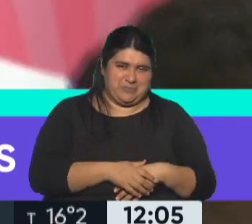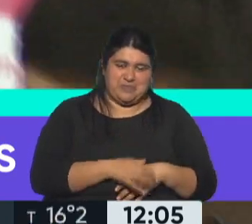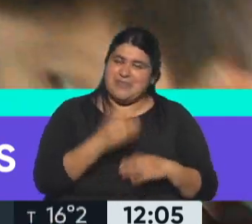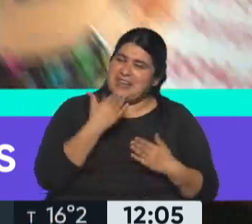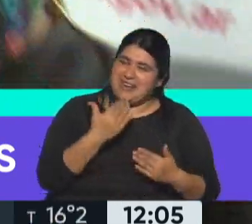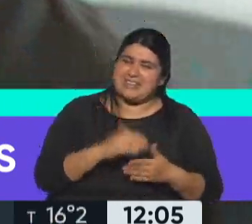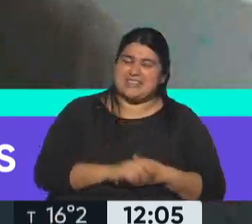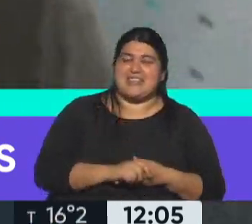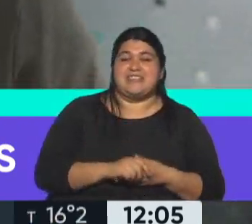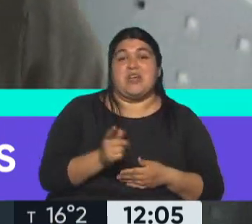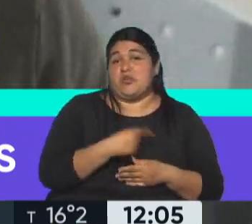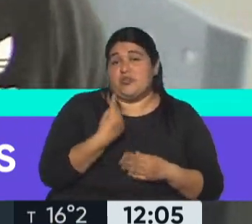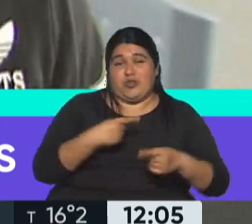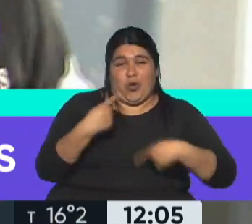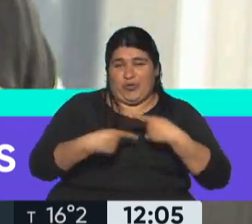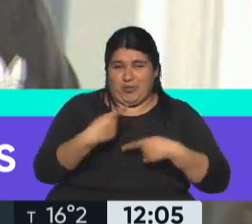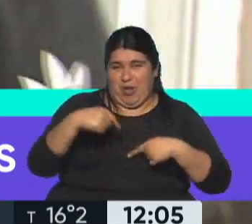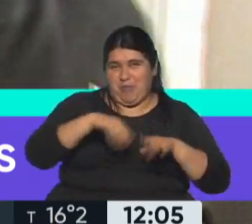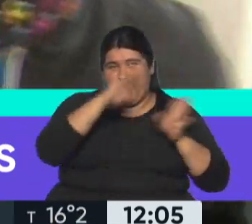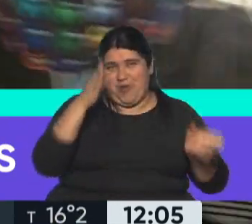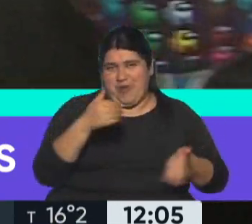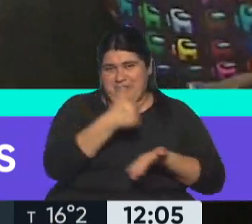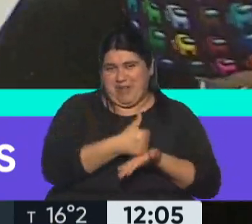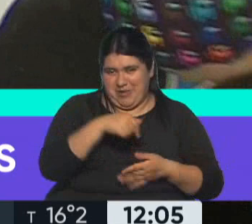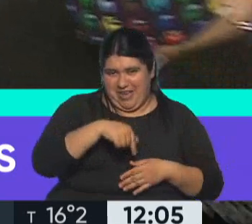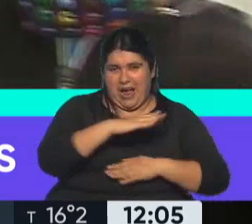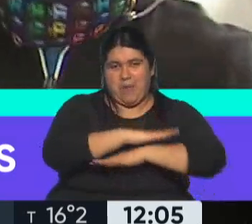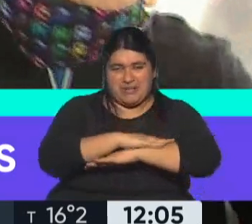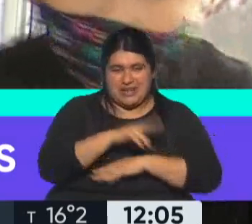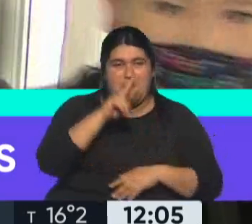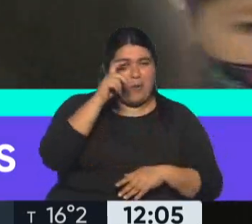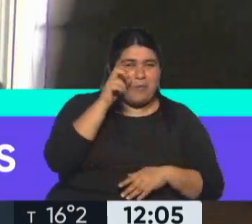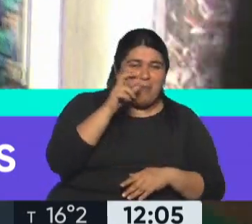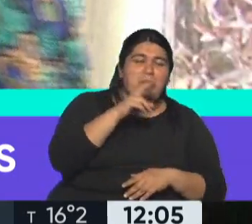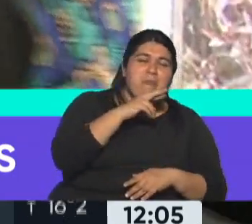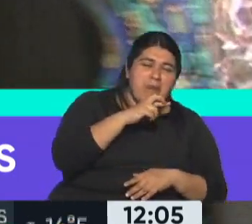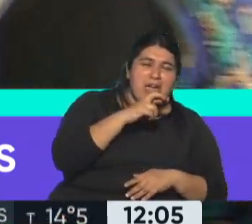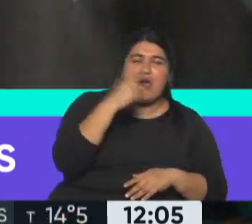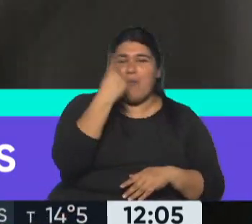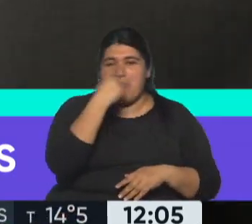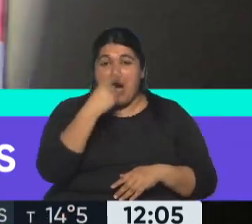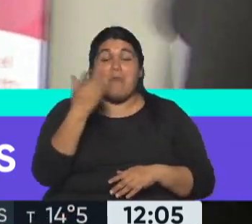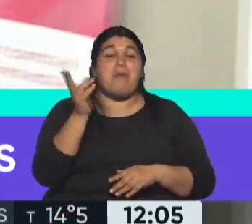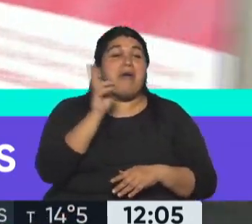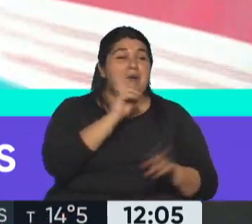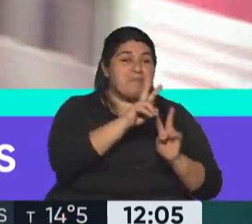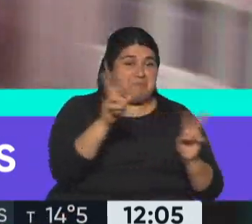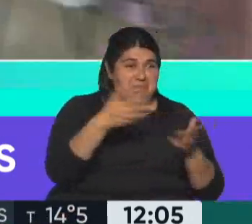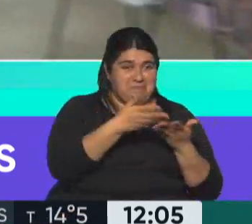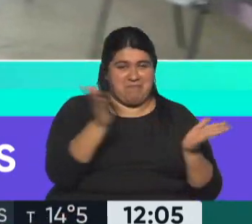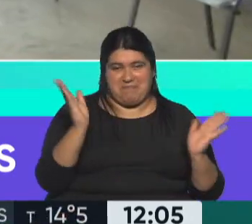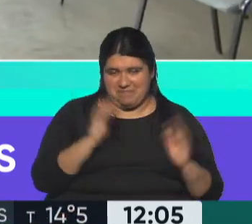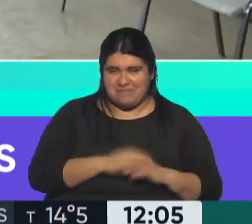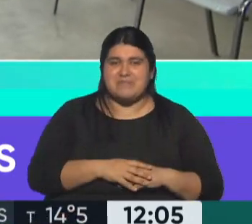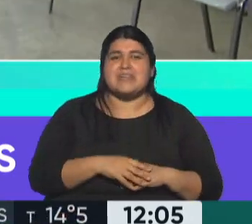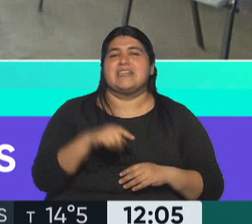No, por favor. Nosotros continuamos en este vacunatorio en Avellaneda. Pablo, Vero, Bien, ven un poco cómo recorrimos el lugar. Sí, ahí